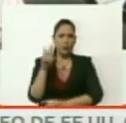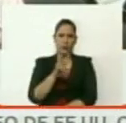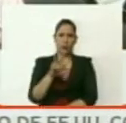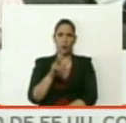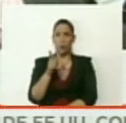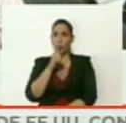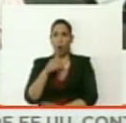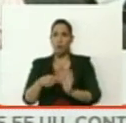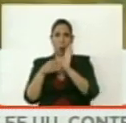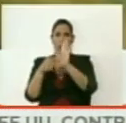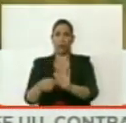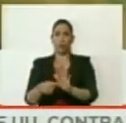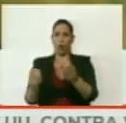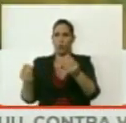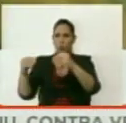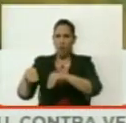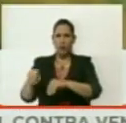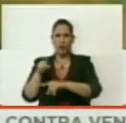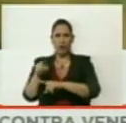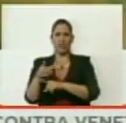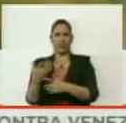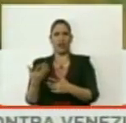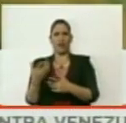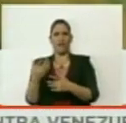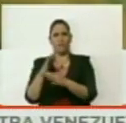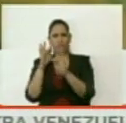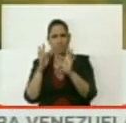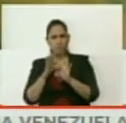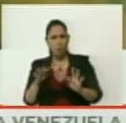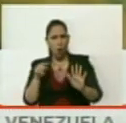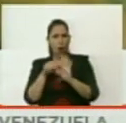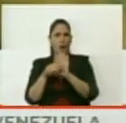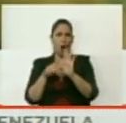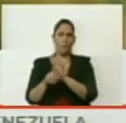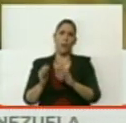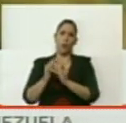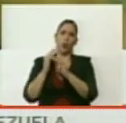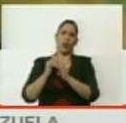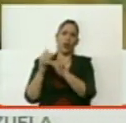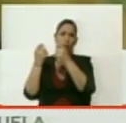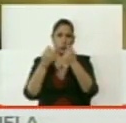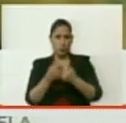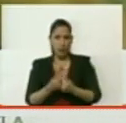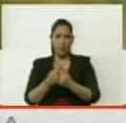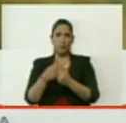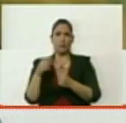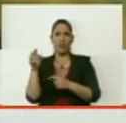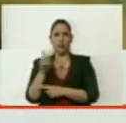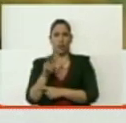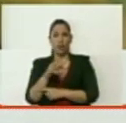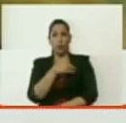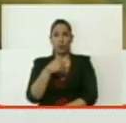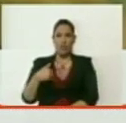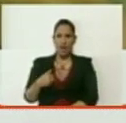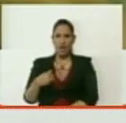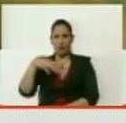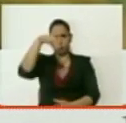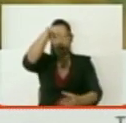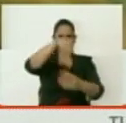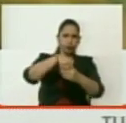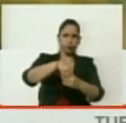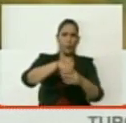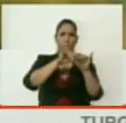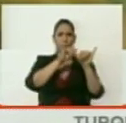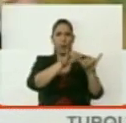no muestre su desacuerdo con estas medidas de bloqueo contra la economía venezolana quiere una invasión en su